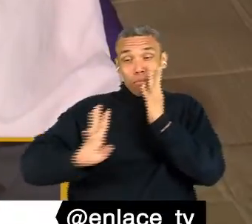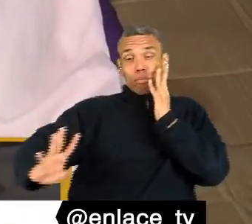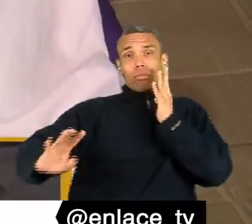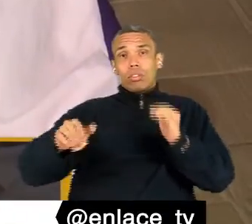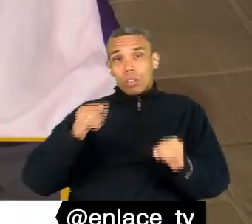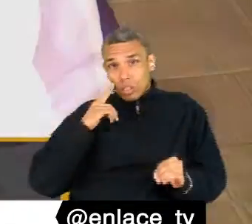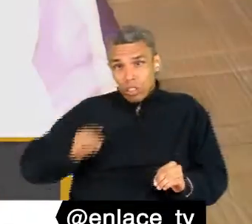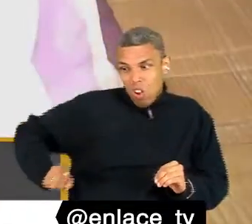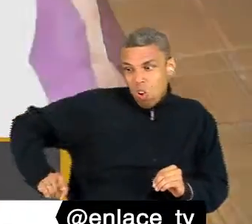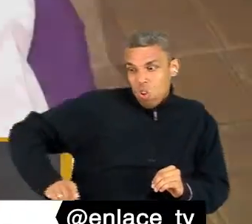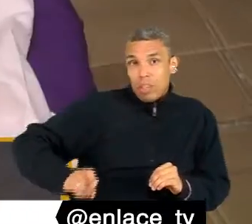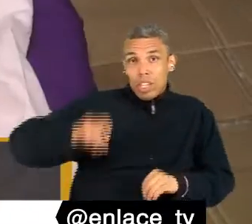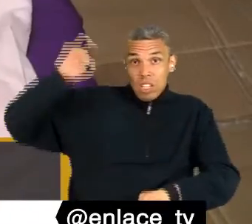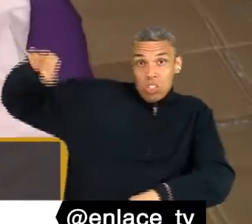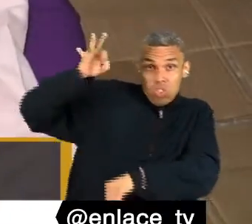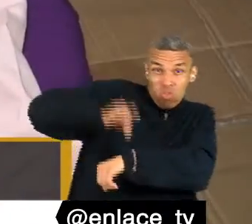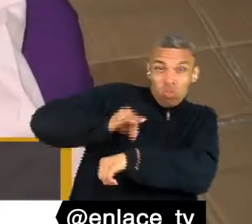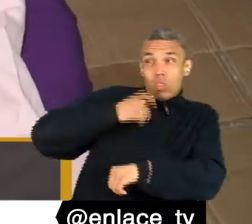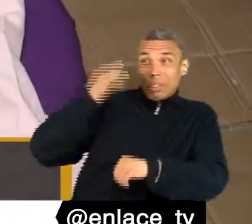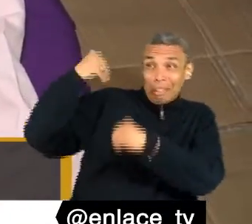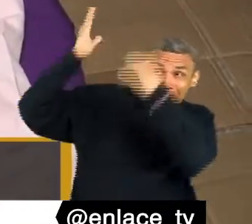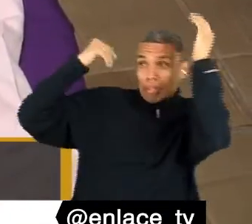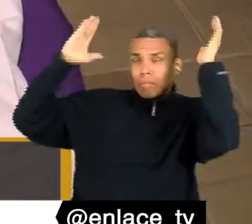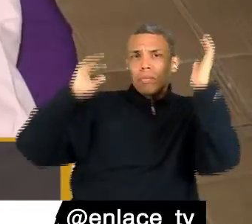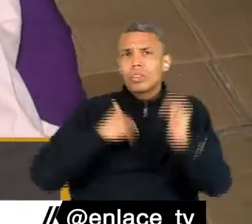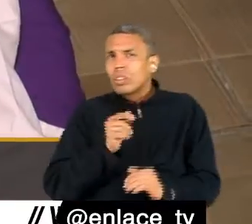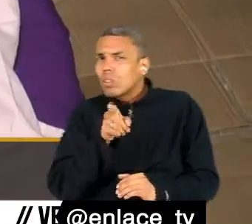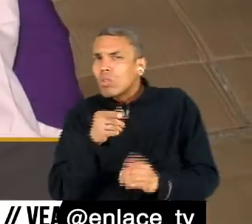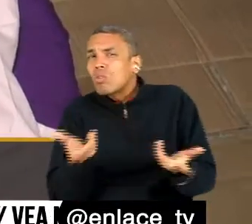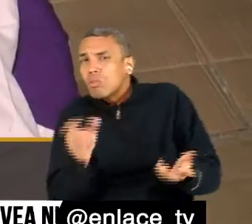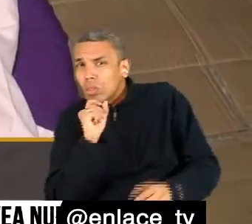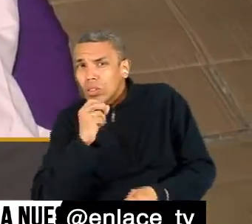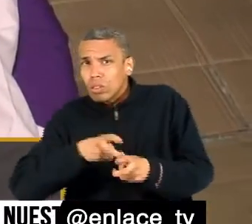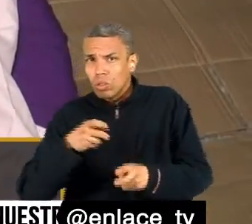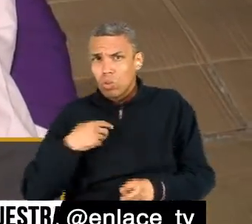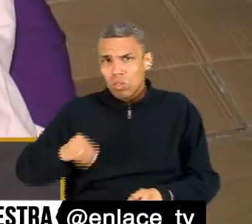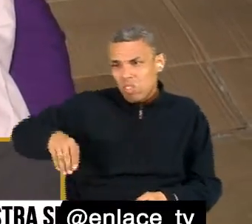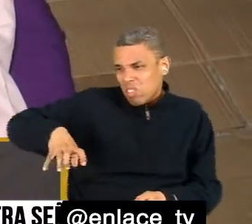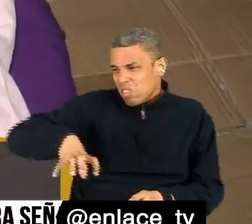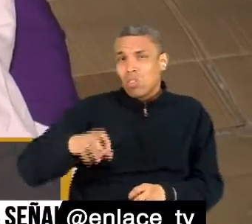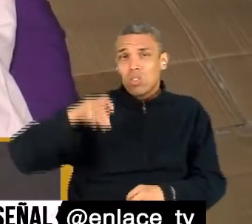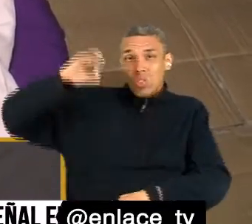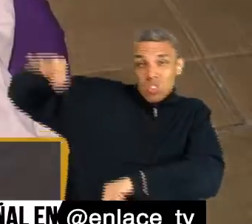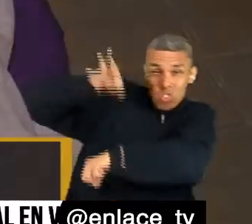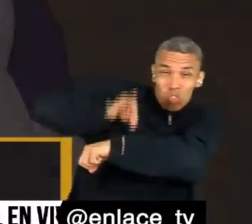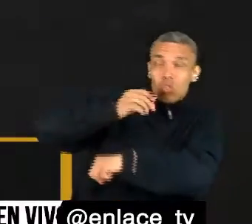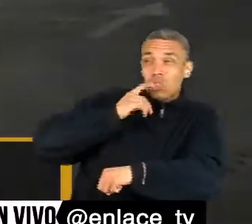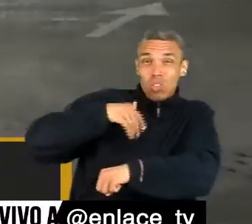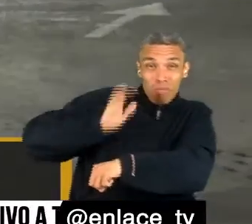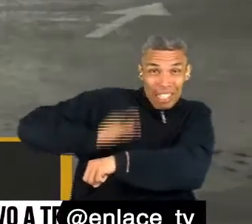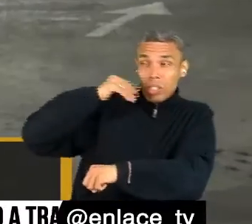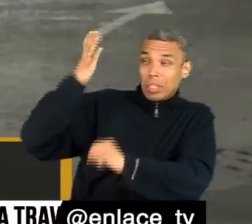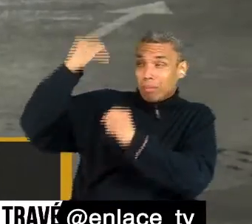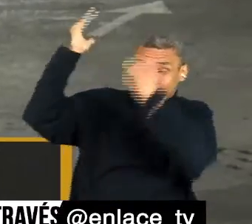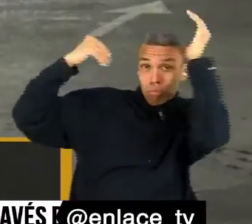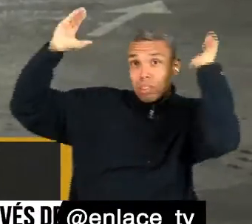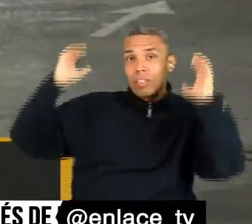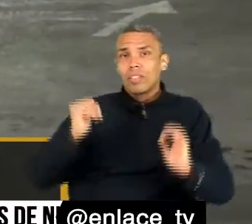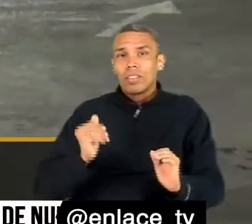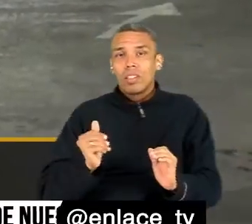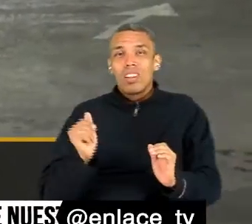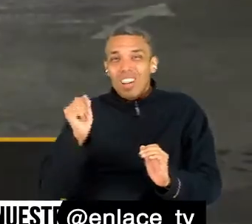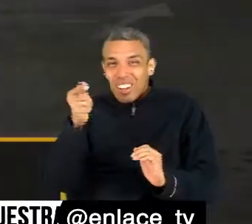esperando que nos den una cita. ¿Qué tal noche pasó? Uy, aquí cucarachas, zancudo, hormigas. Sillas y andenes